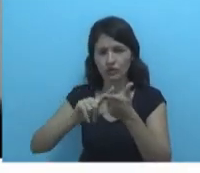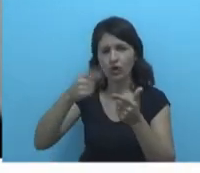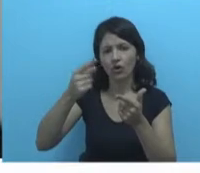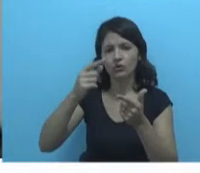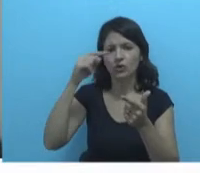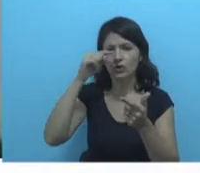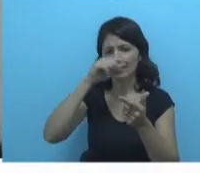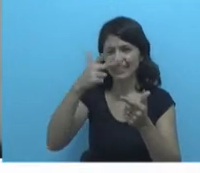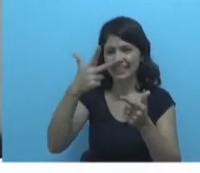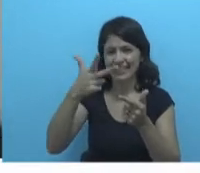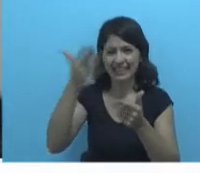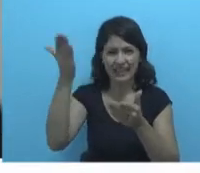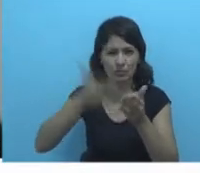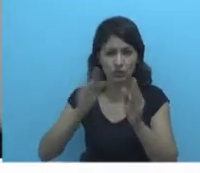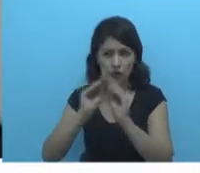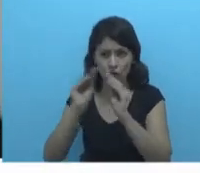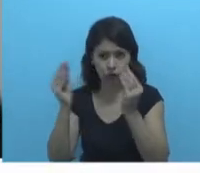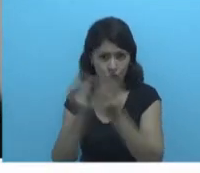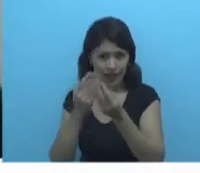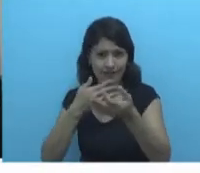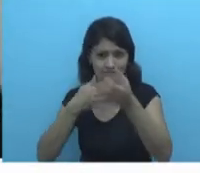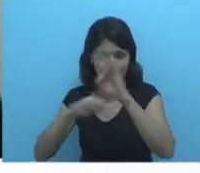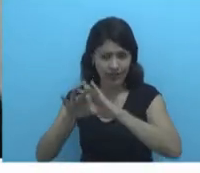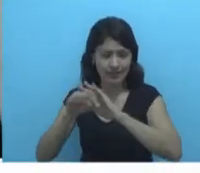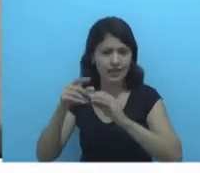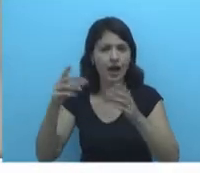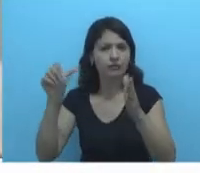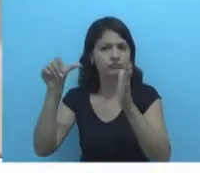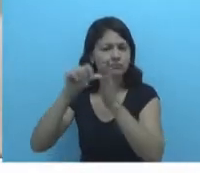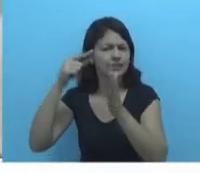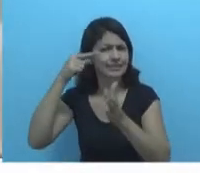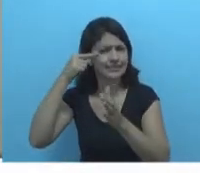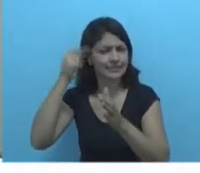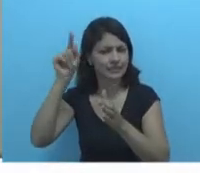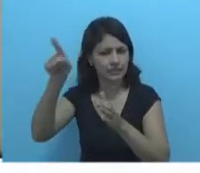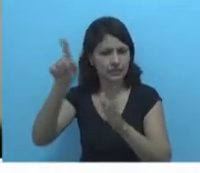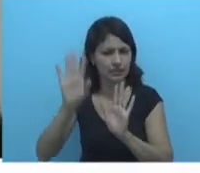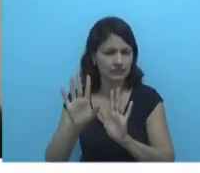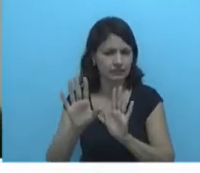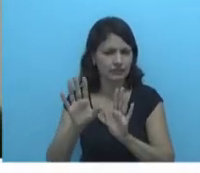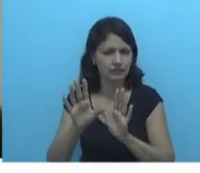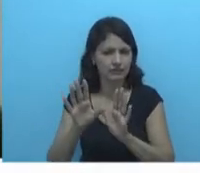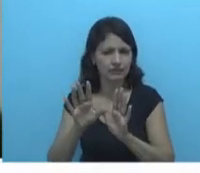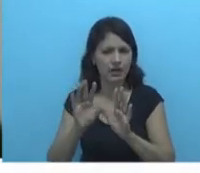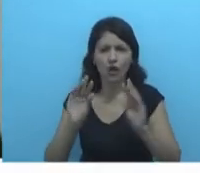A China, que compra efectivamente la totalidad de